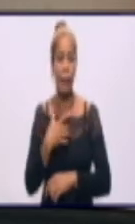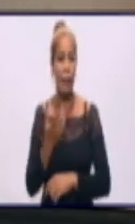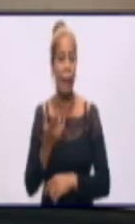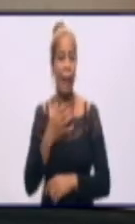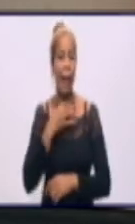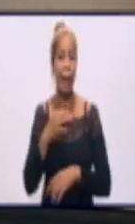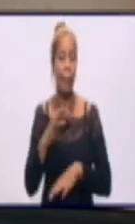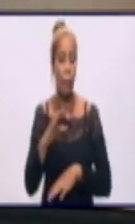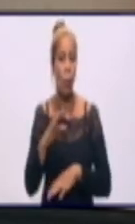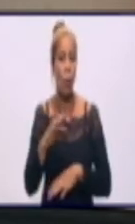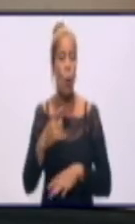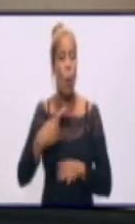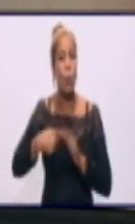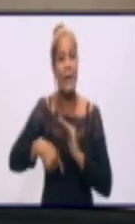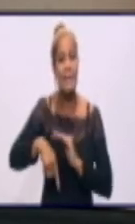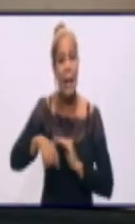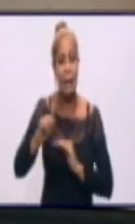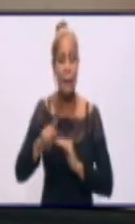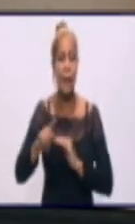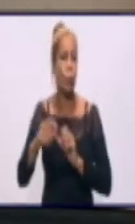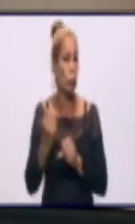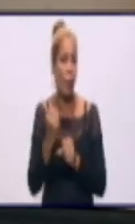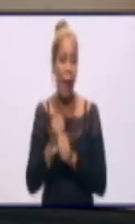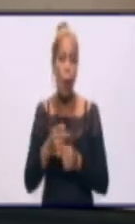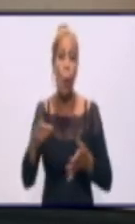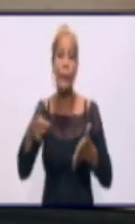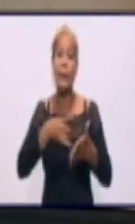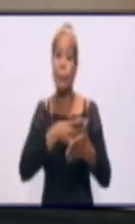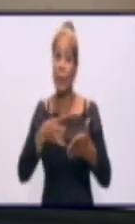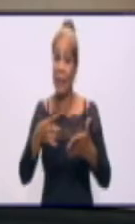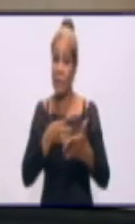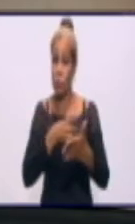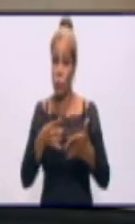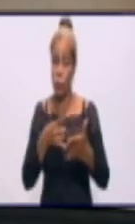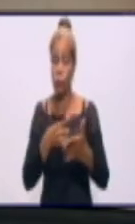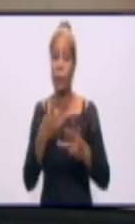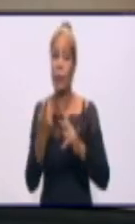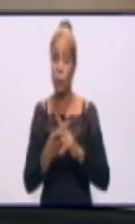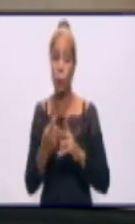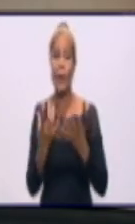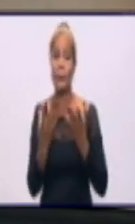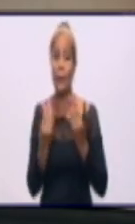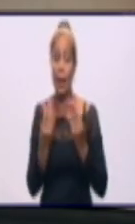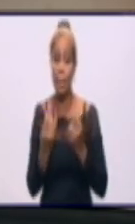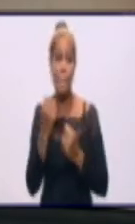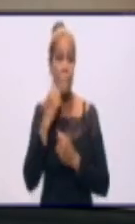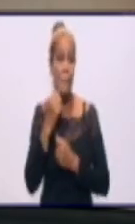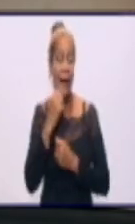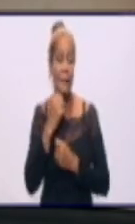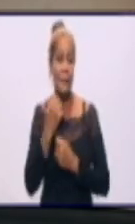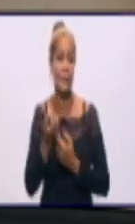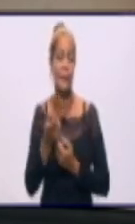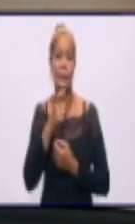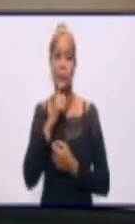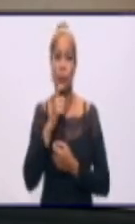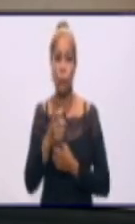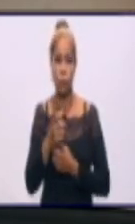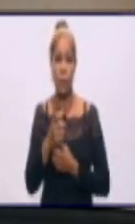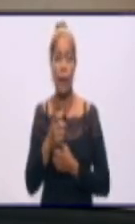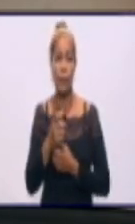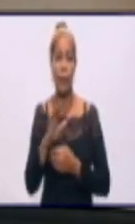salida impresa. Y uno de los grandes, una de las grandes dificultades con que nosotros estamos luchando hoy es el tema de